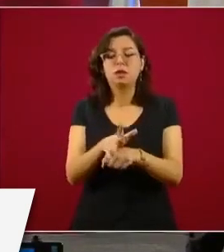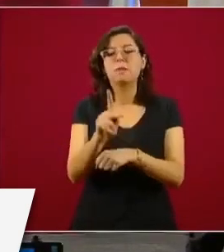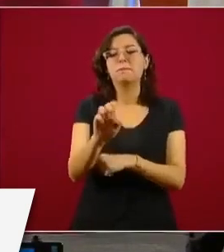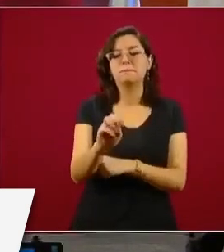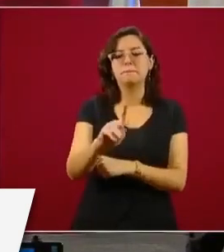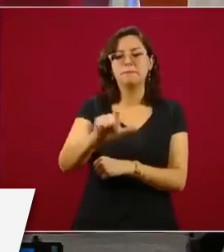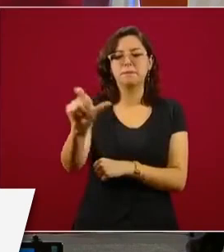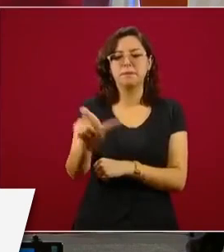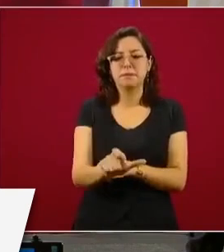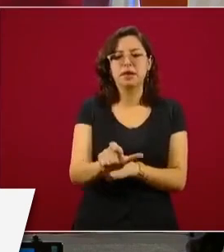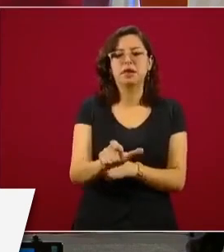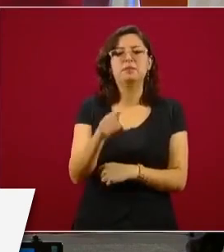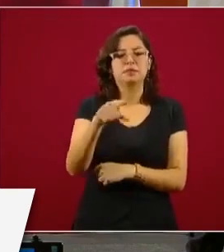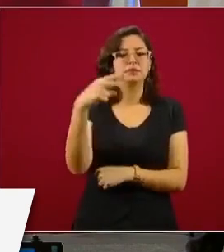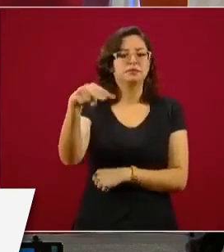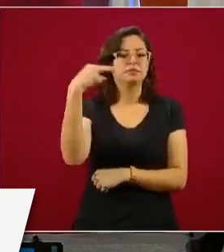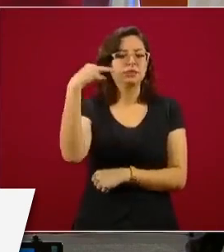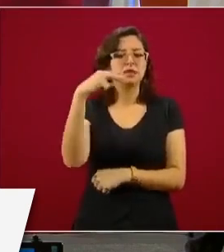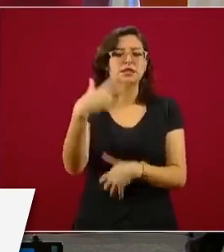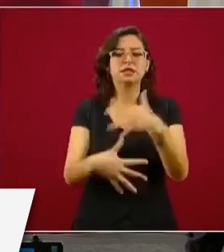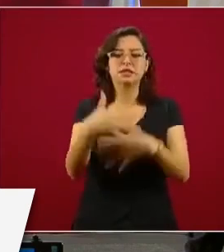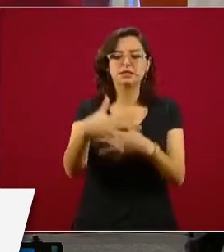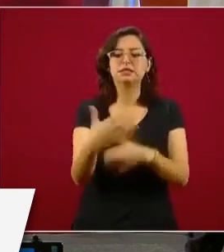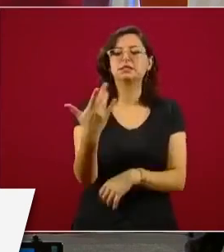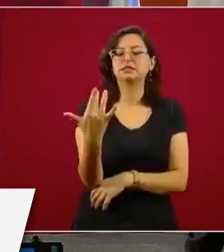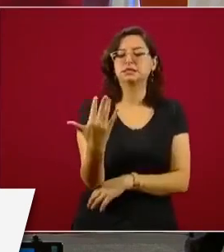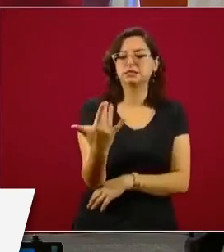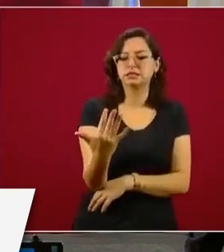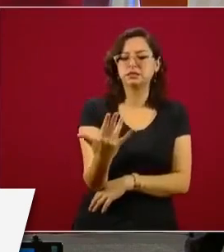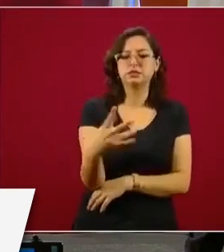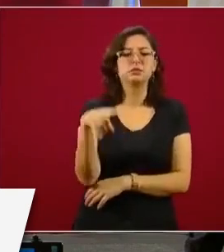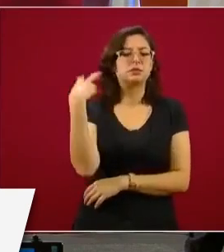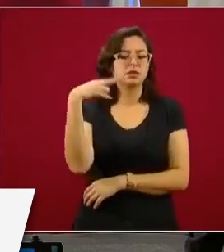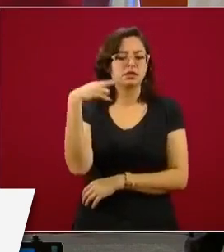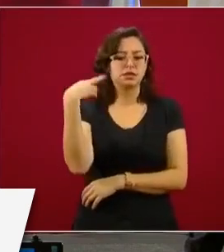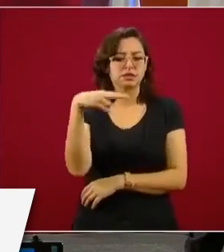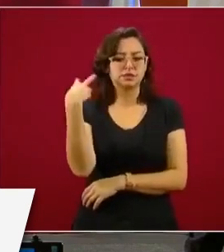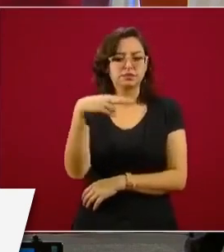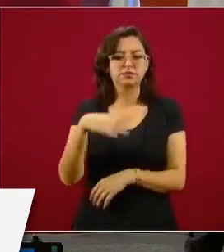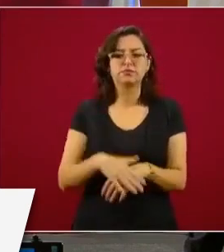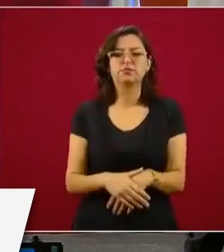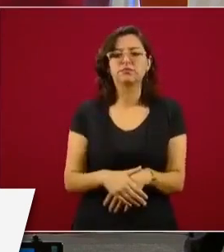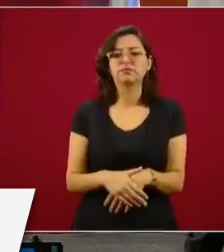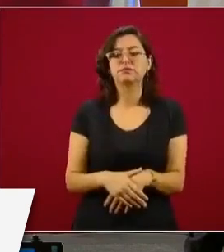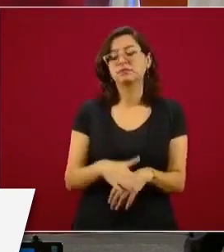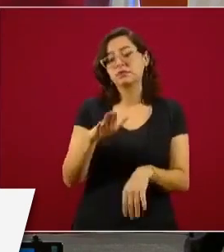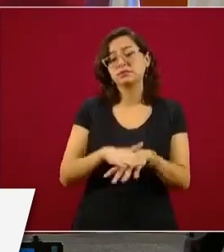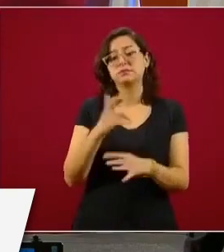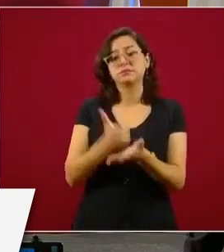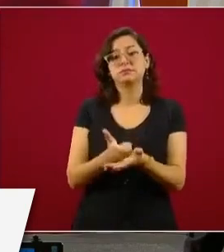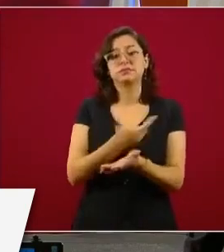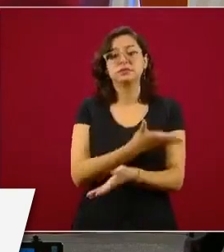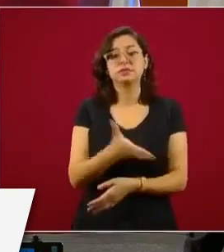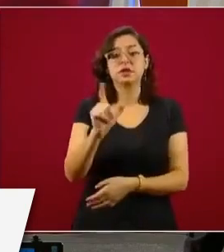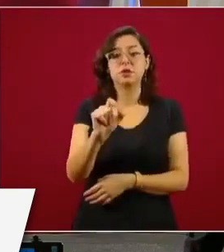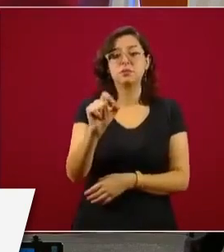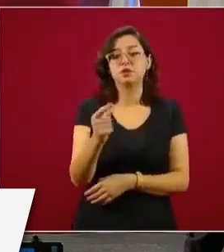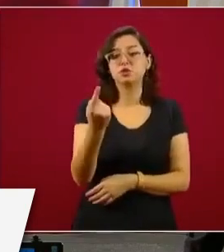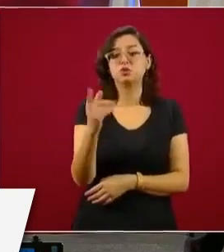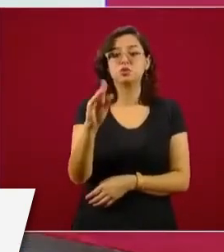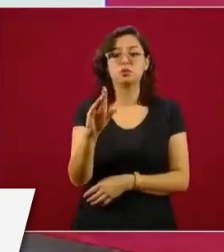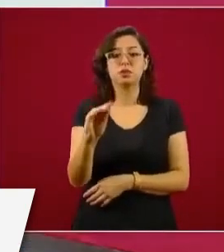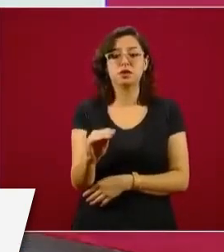Pemex, Medellín de Bravo, Veracruz, 15.50, franquicia Pemex, Veracruz. Y el diésel, el más caro, 21.90, franquicia